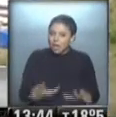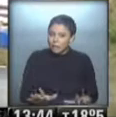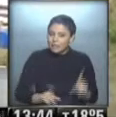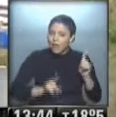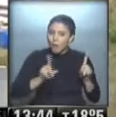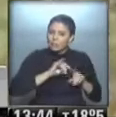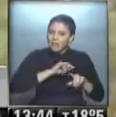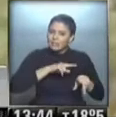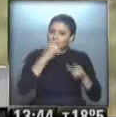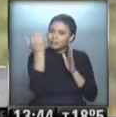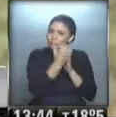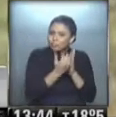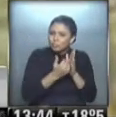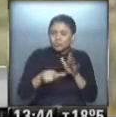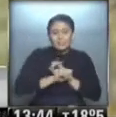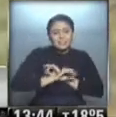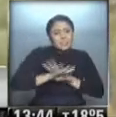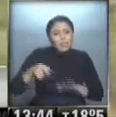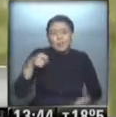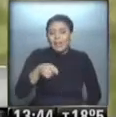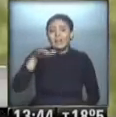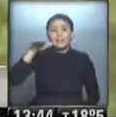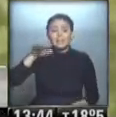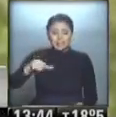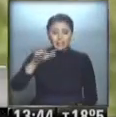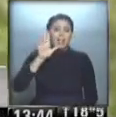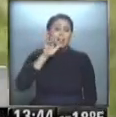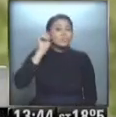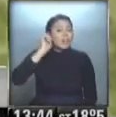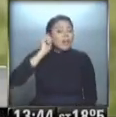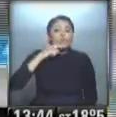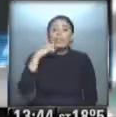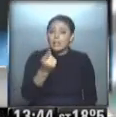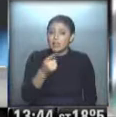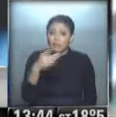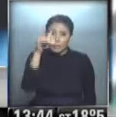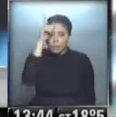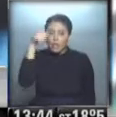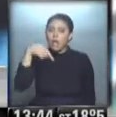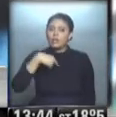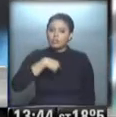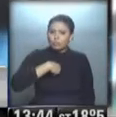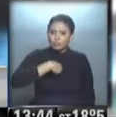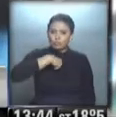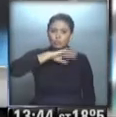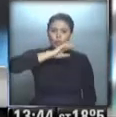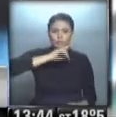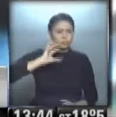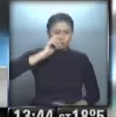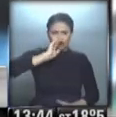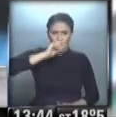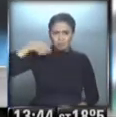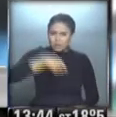detalles de este macabro asesinato el chico de 14 años aseguró a la policía me encarnis y lo maté